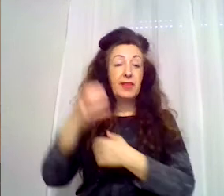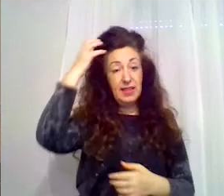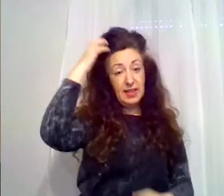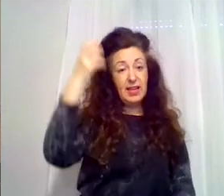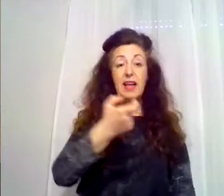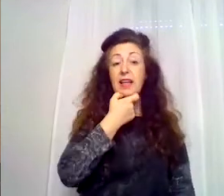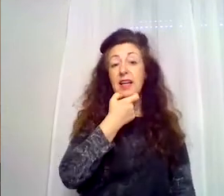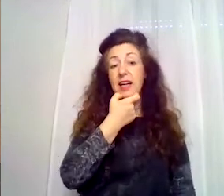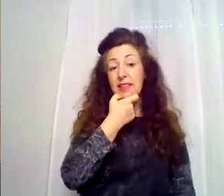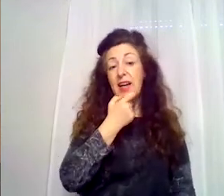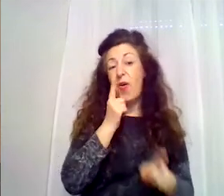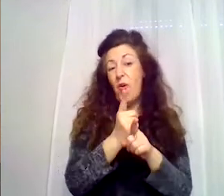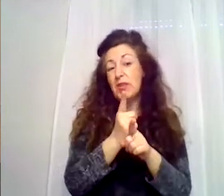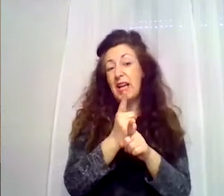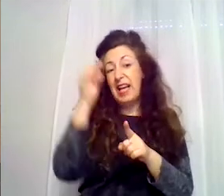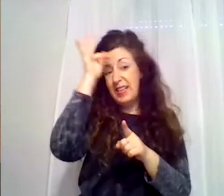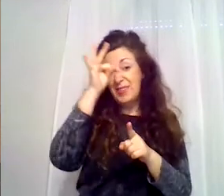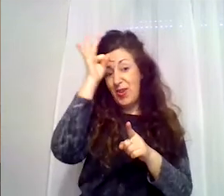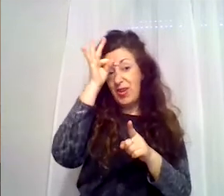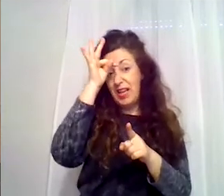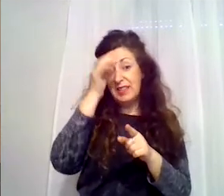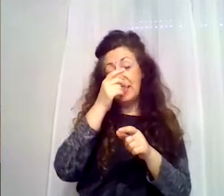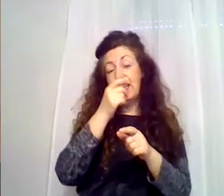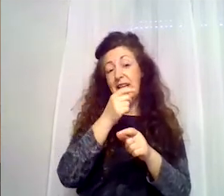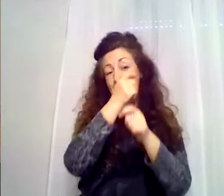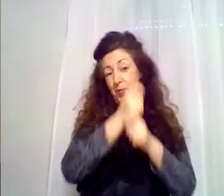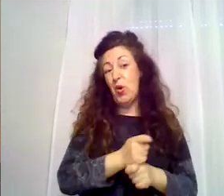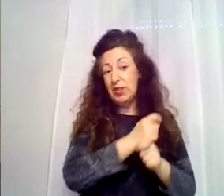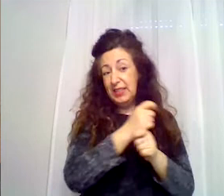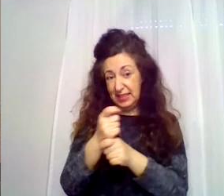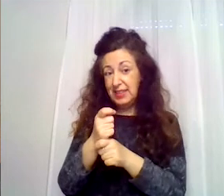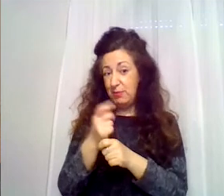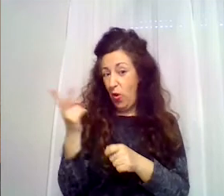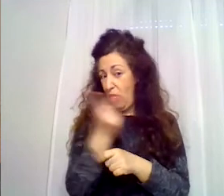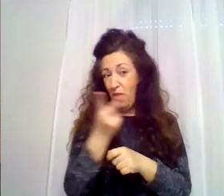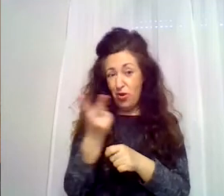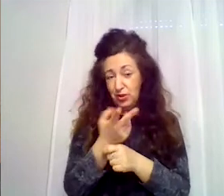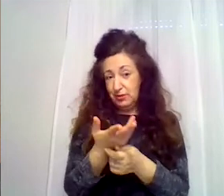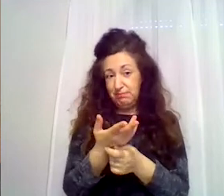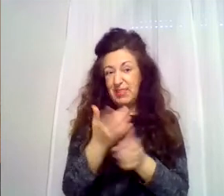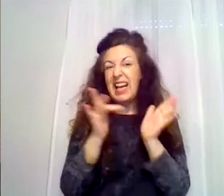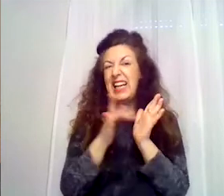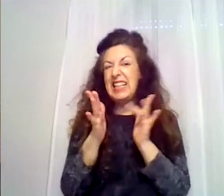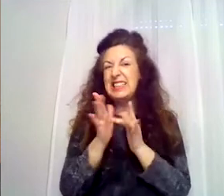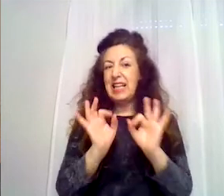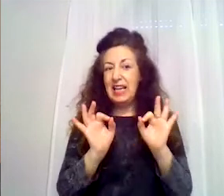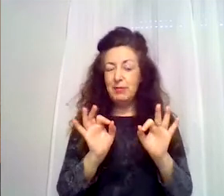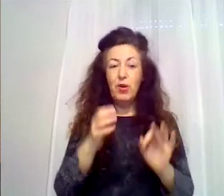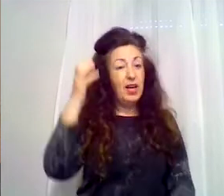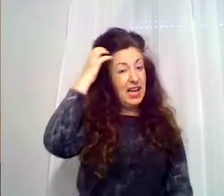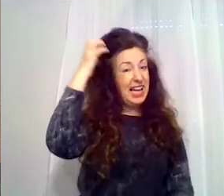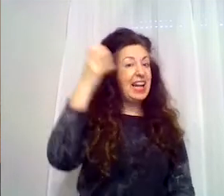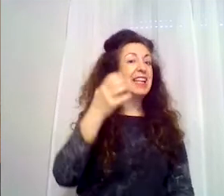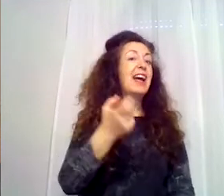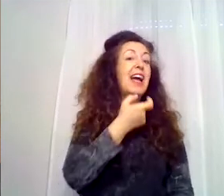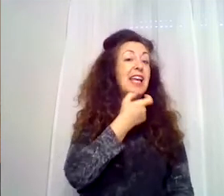conocían también la obra de Giordano Bruno, que no mucho después va a ser quemado, como hemos dicho, en la hoguera en